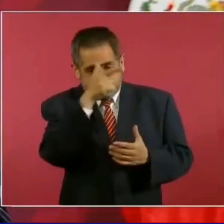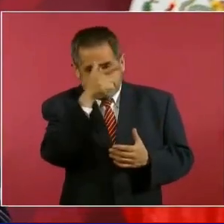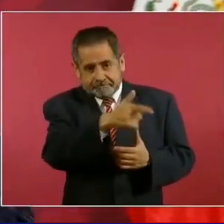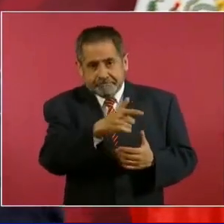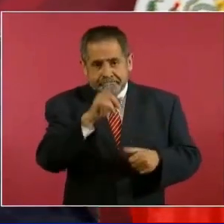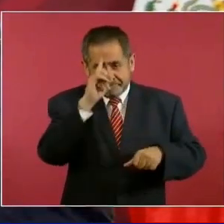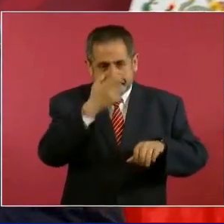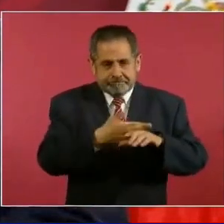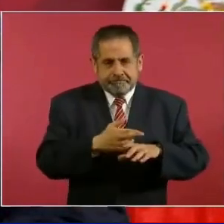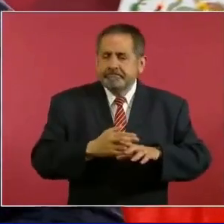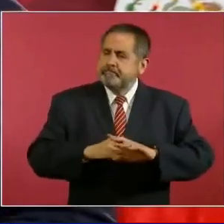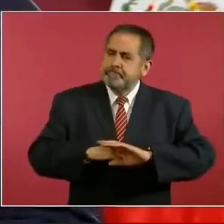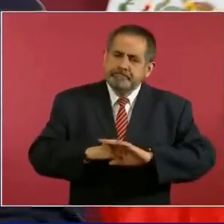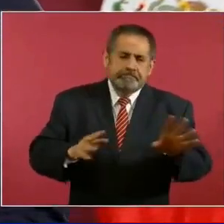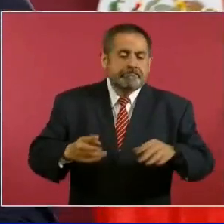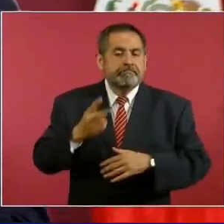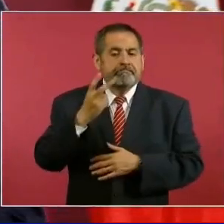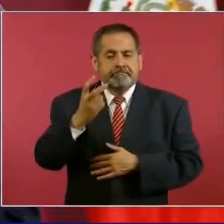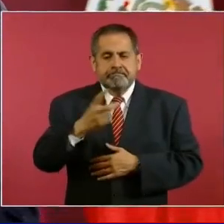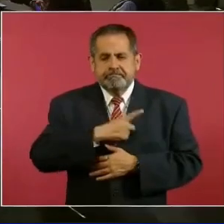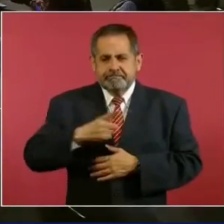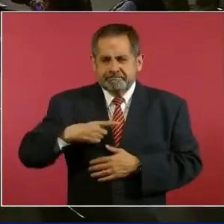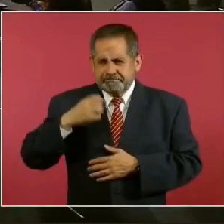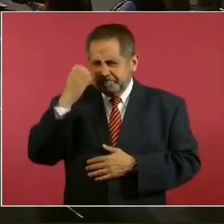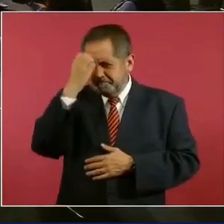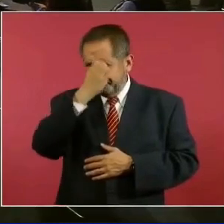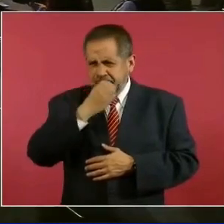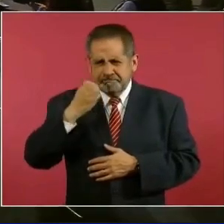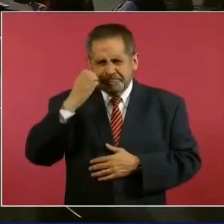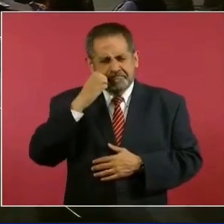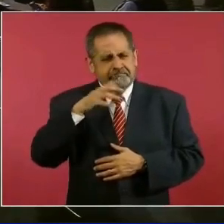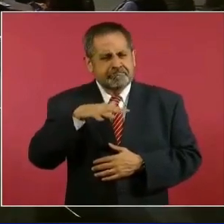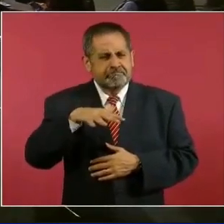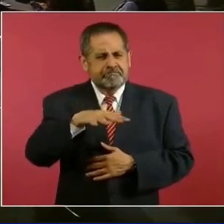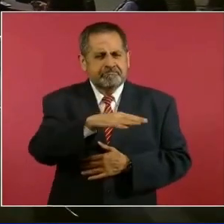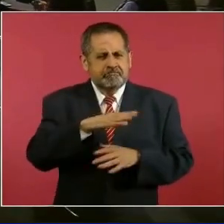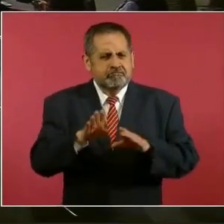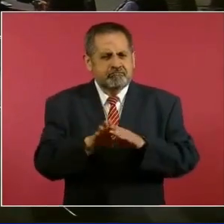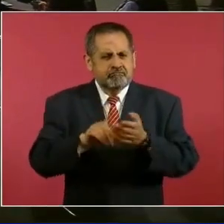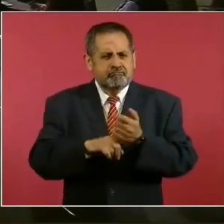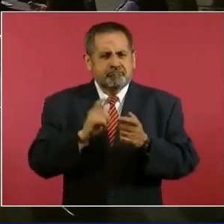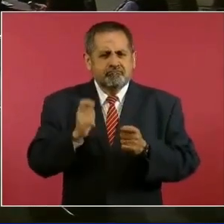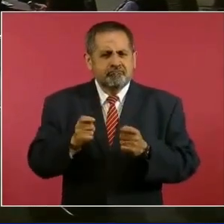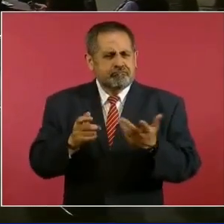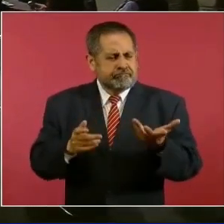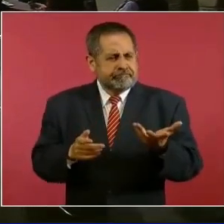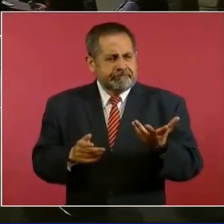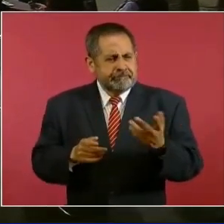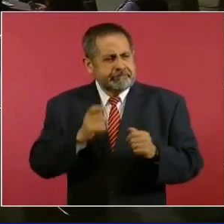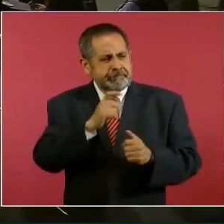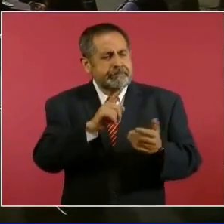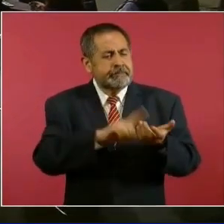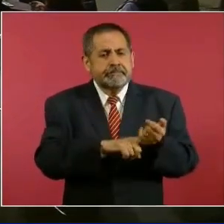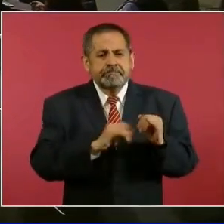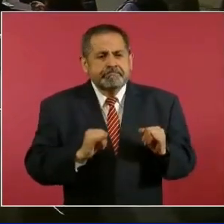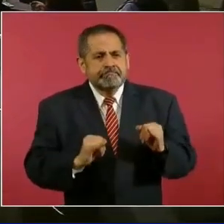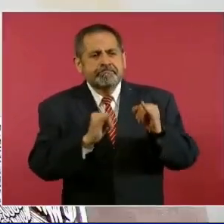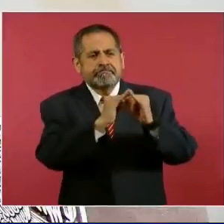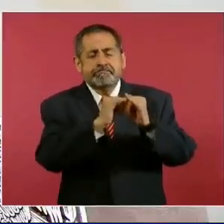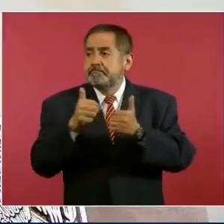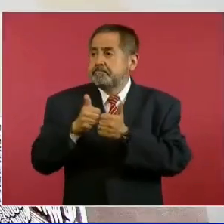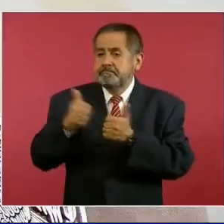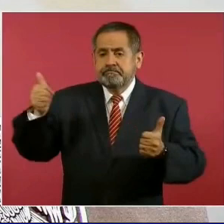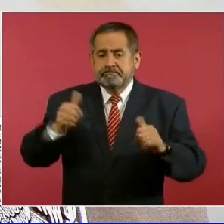Por eso hay que hacer una revisión de cómo están estos supuestos organismos